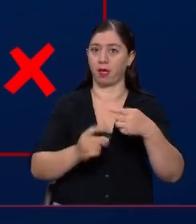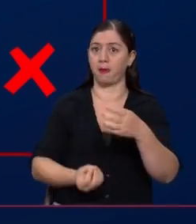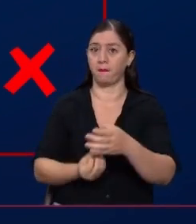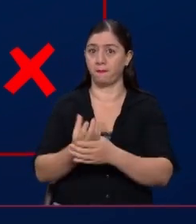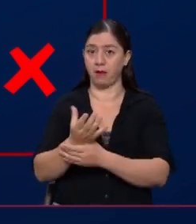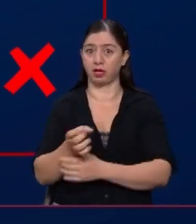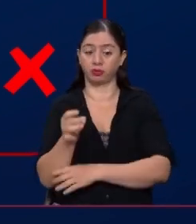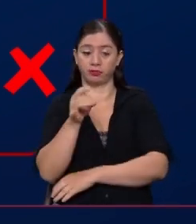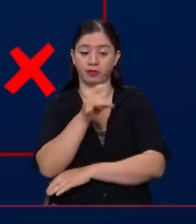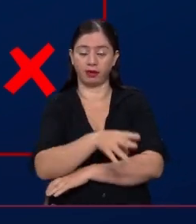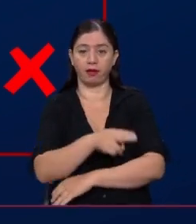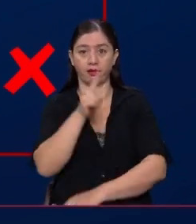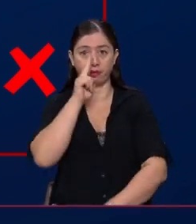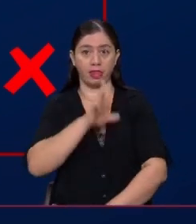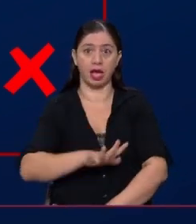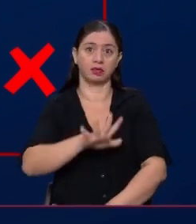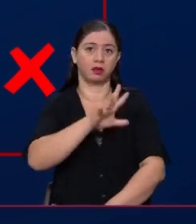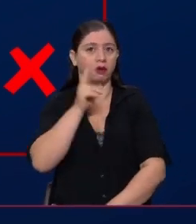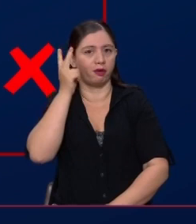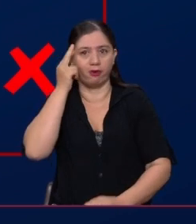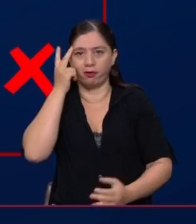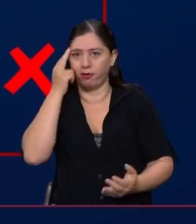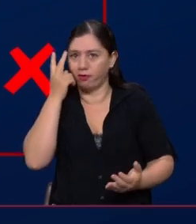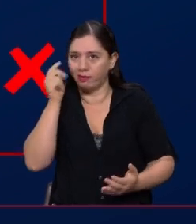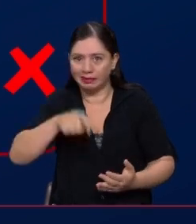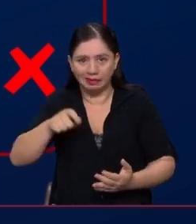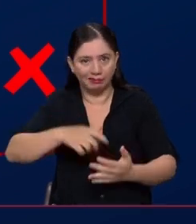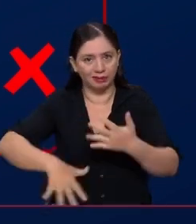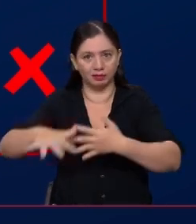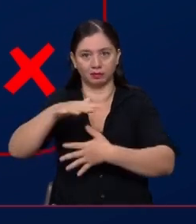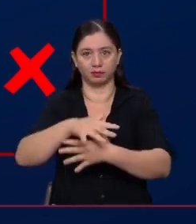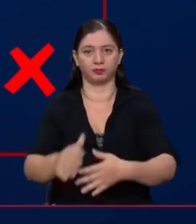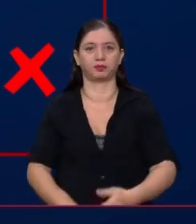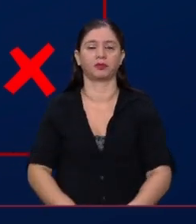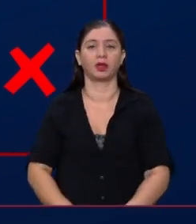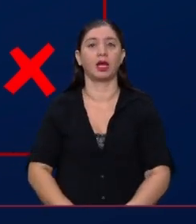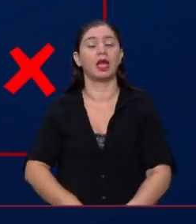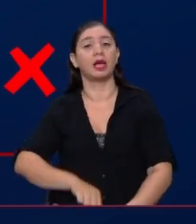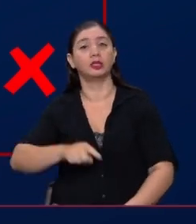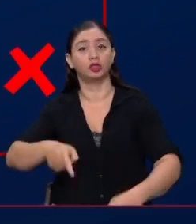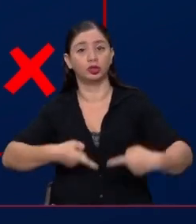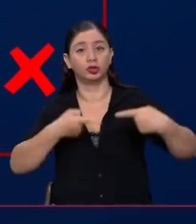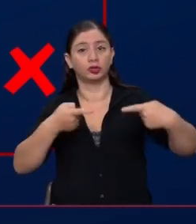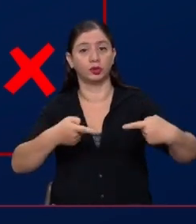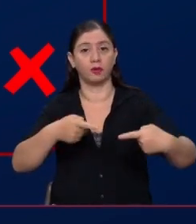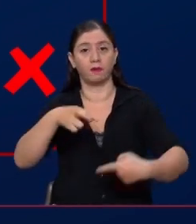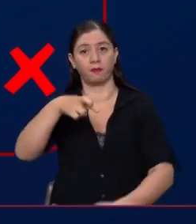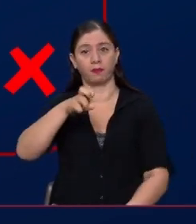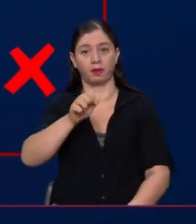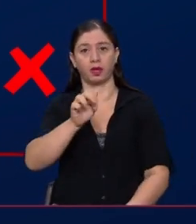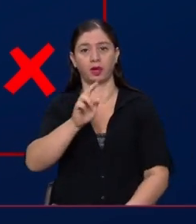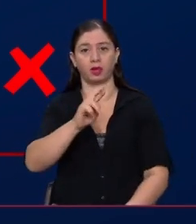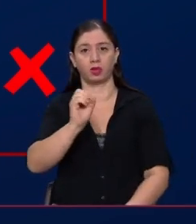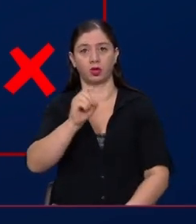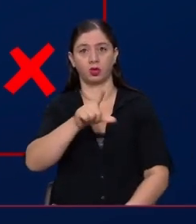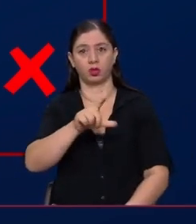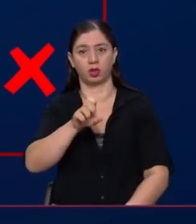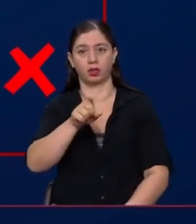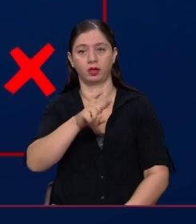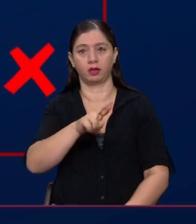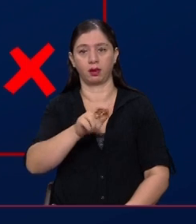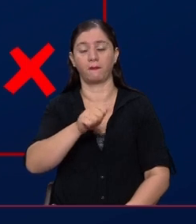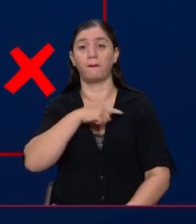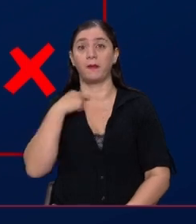al Atlético Nacional, obvio, es prioritario. Y en el otro partido, Alianza Petrolera debe perder ante Águilas